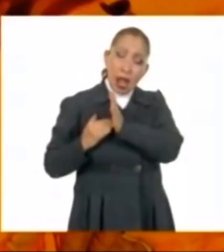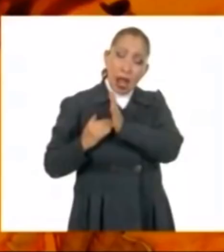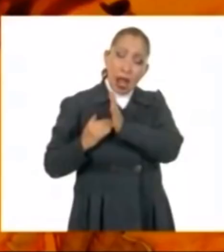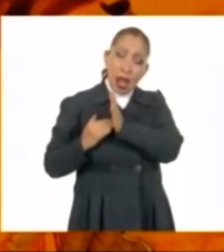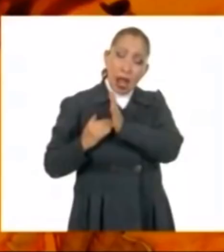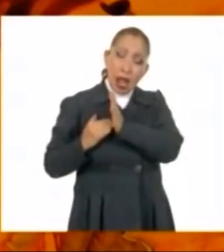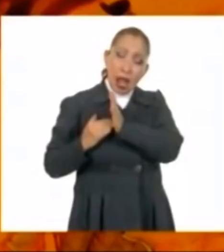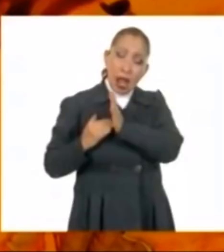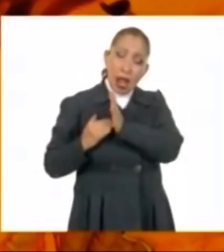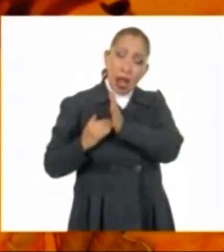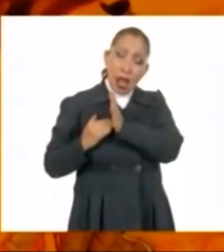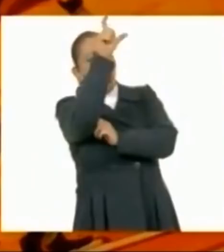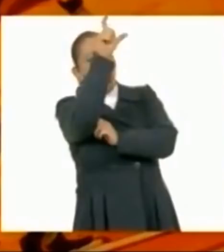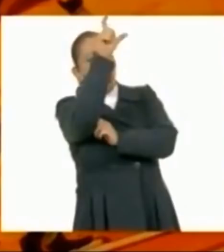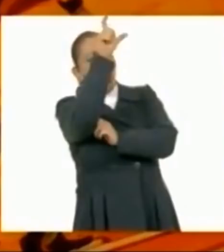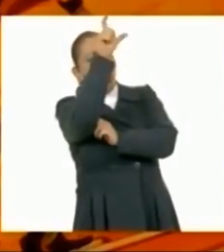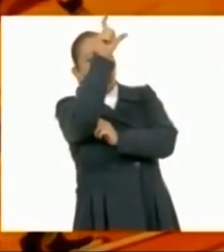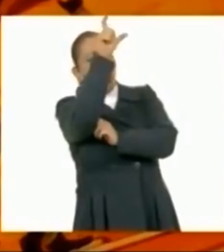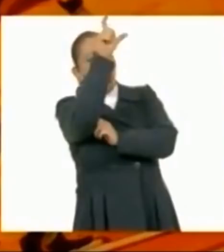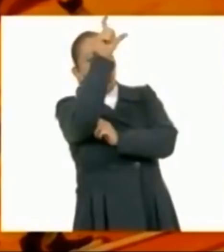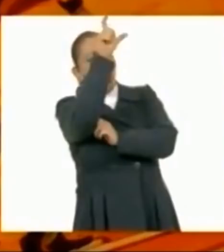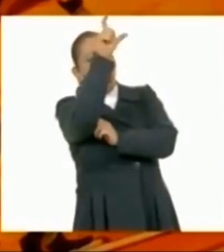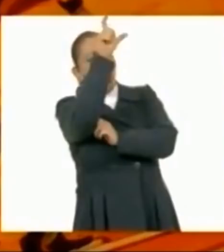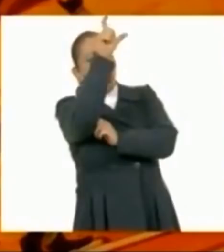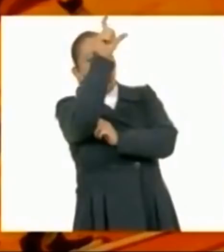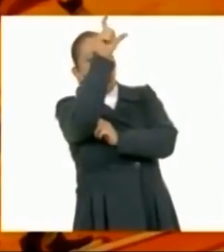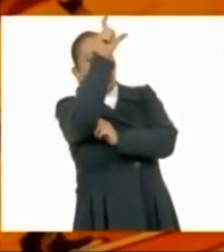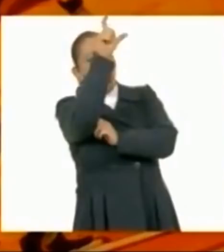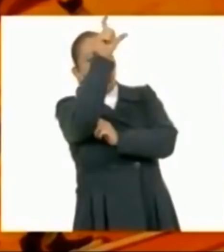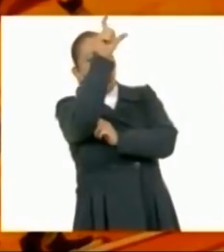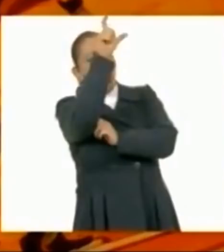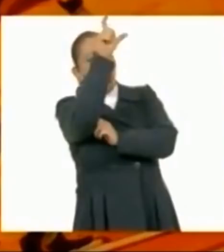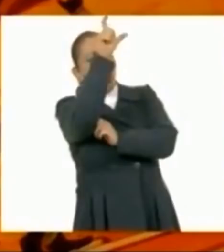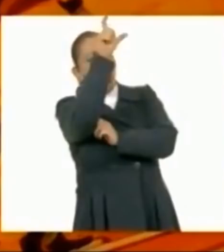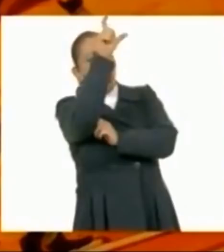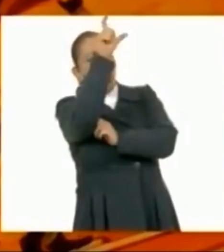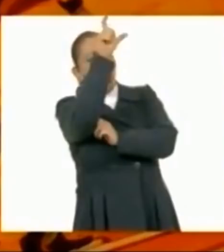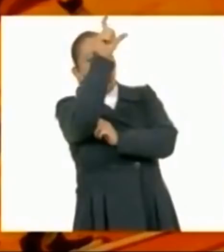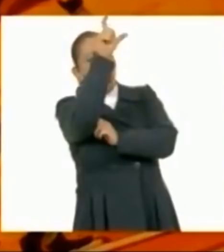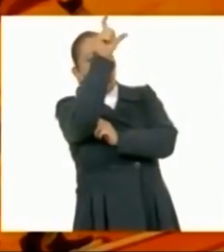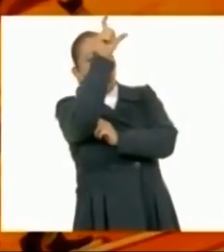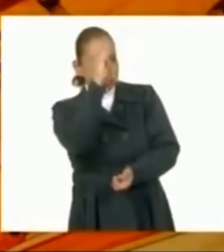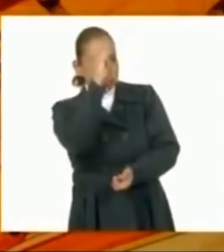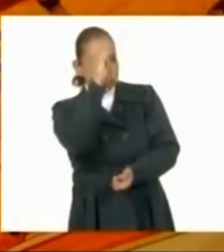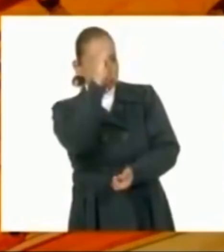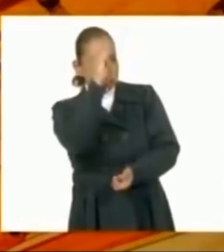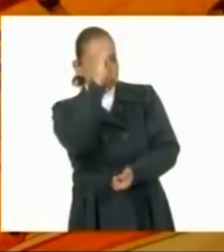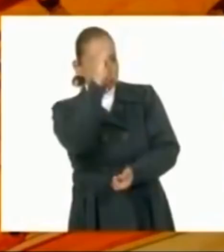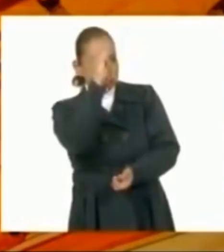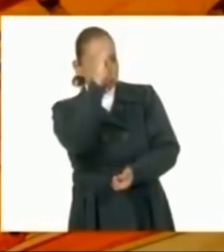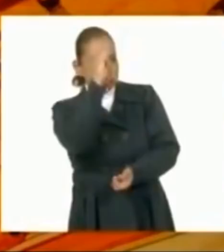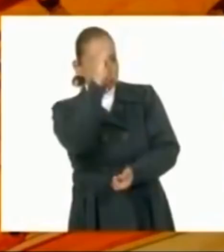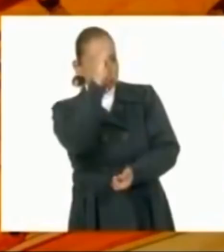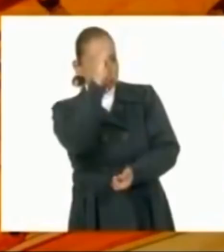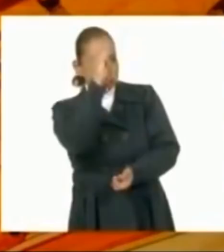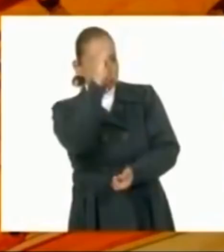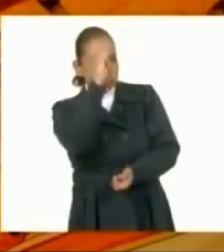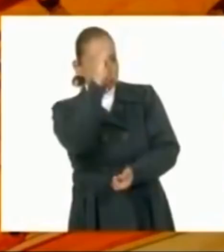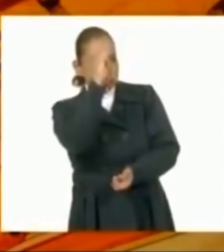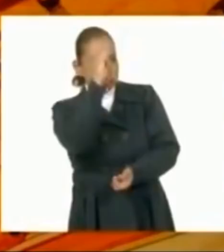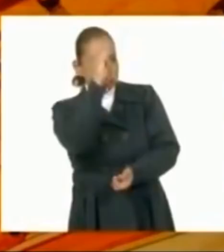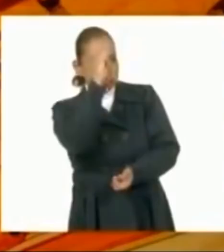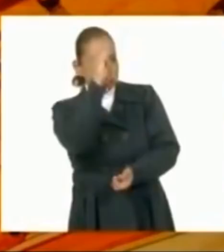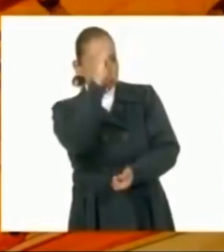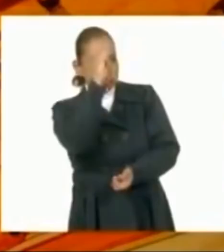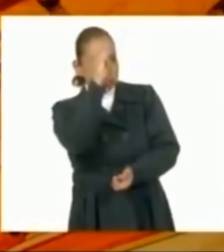creencia más antigua del mundo. La mayoría de los hindúes creen en un ser supremo y tienen un códice de conducta. Su próxima encarnación siempre depende